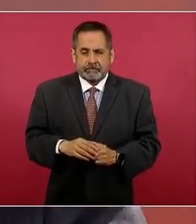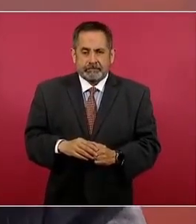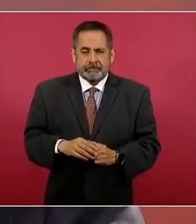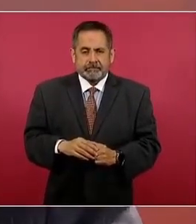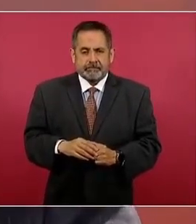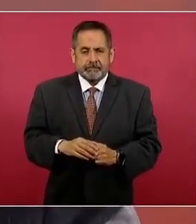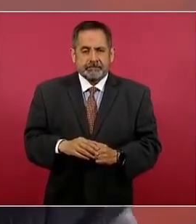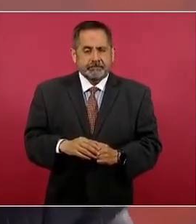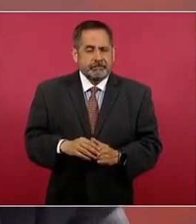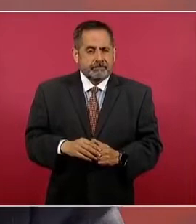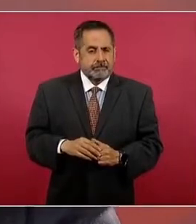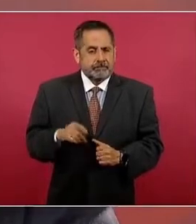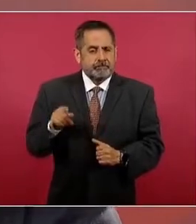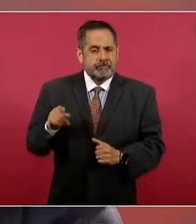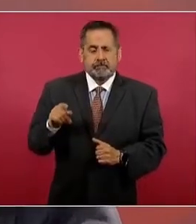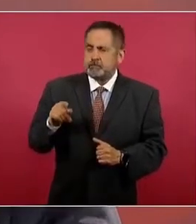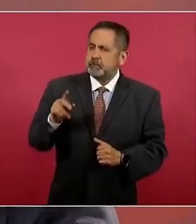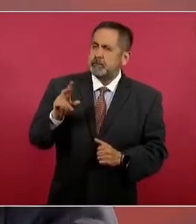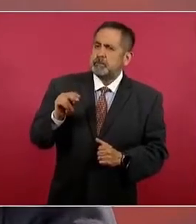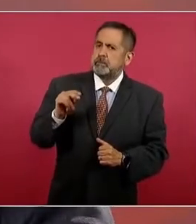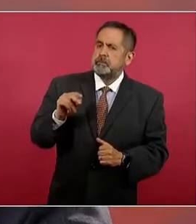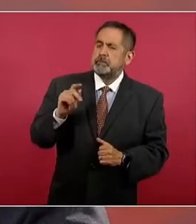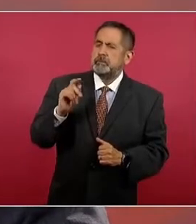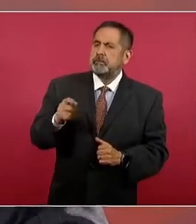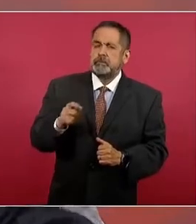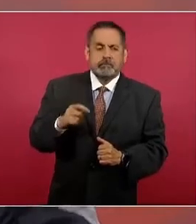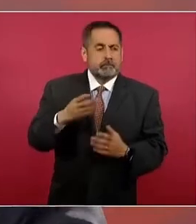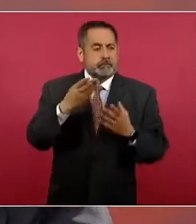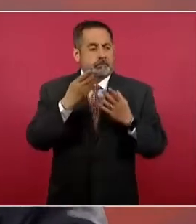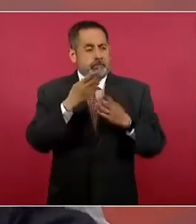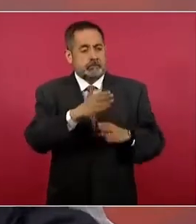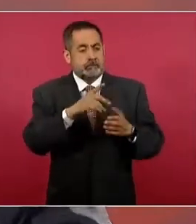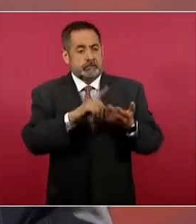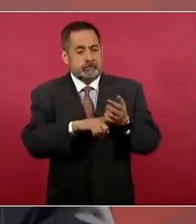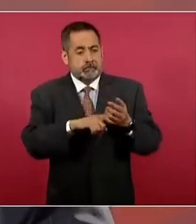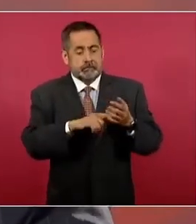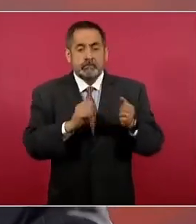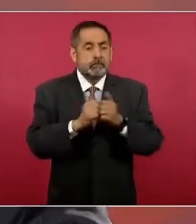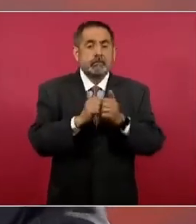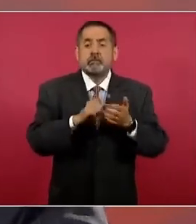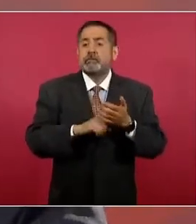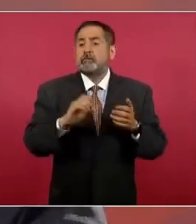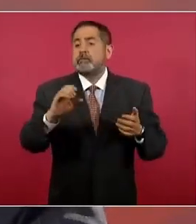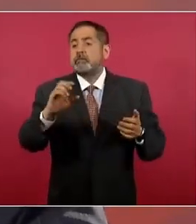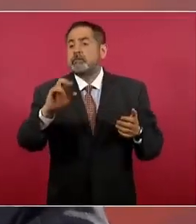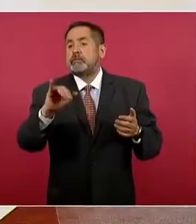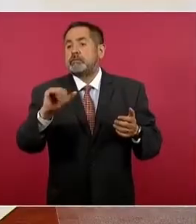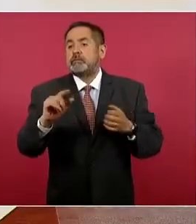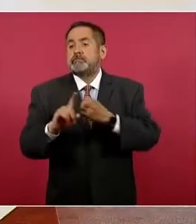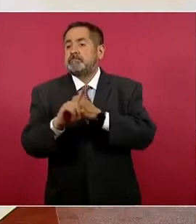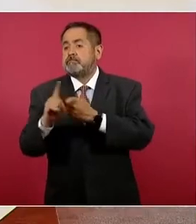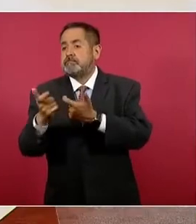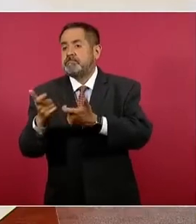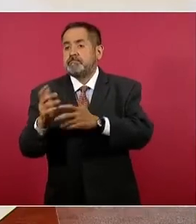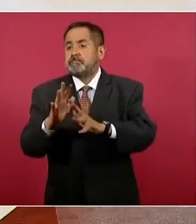No es el que, además de la crisis económica,